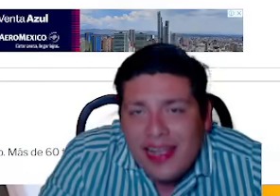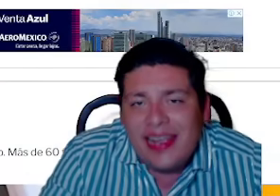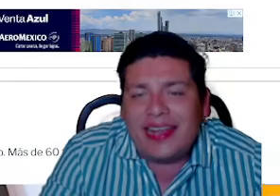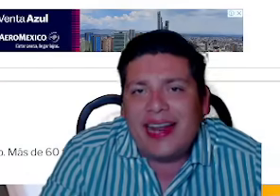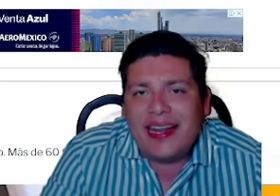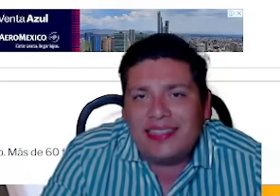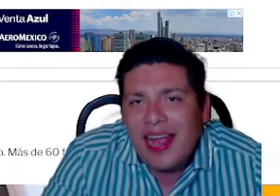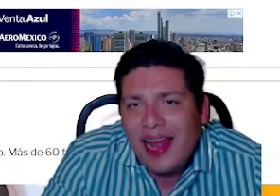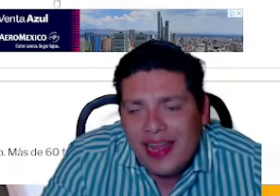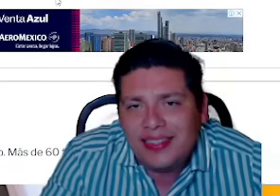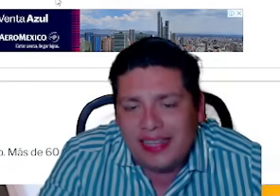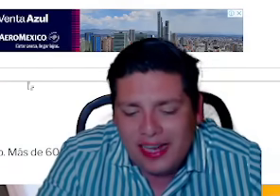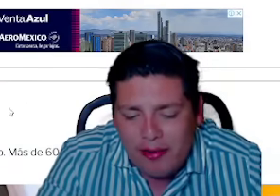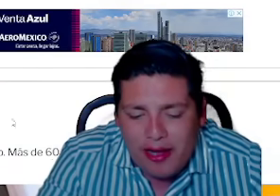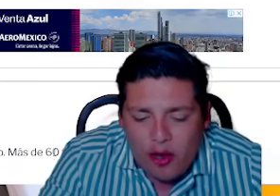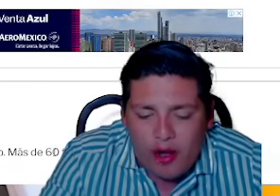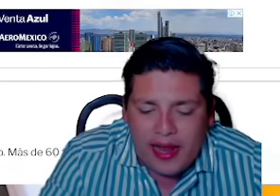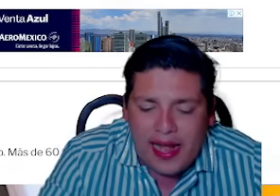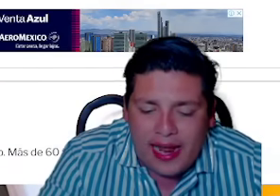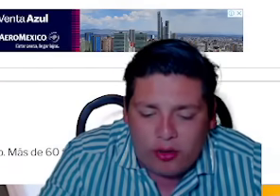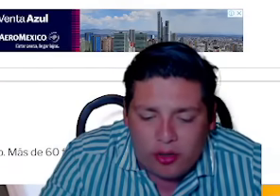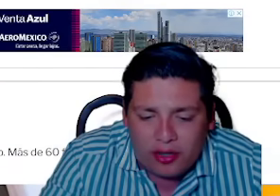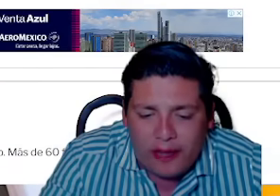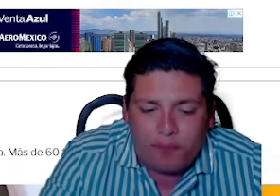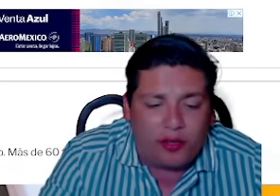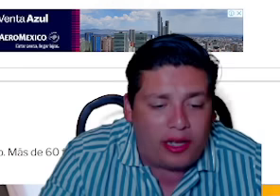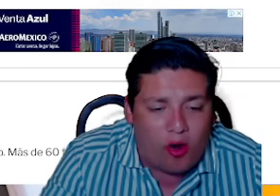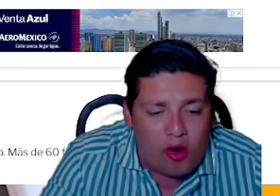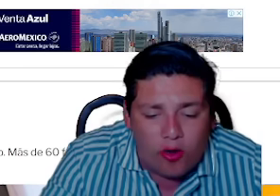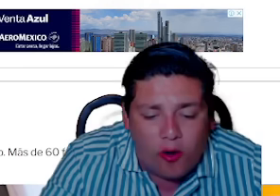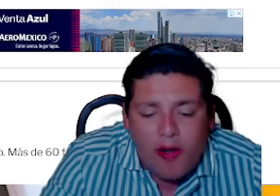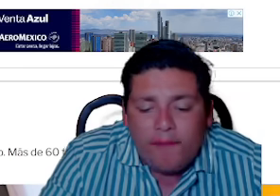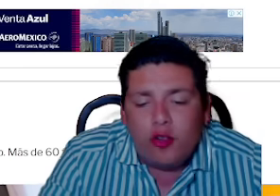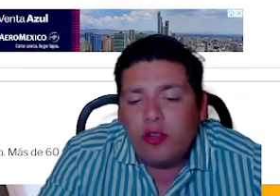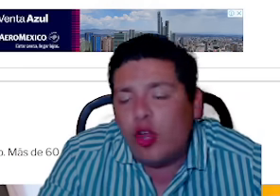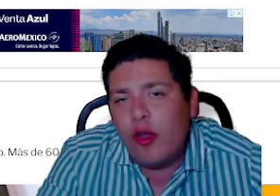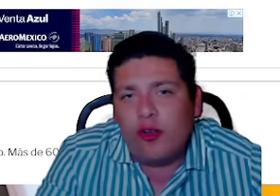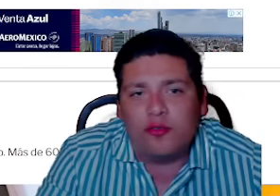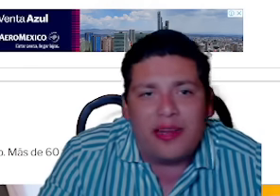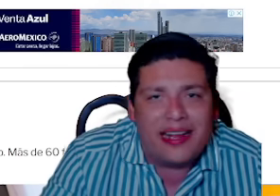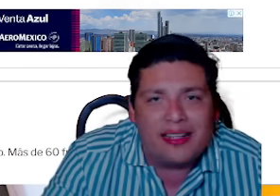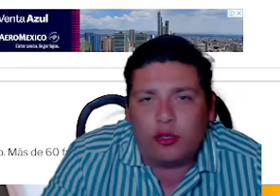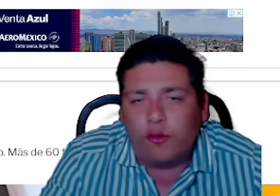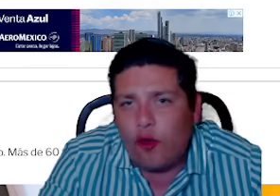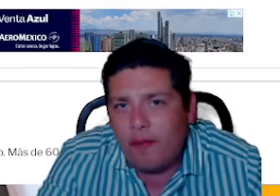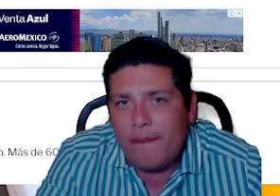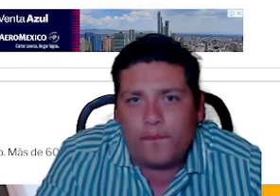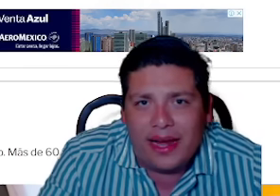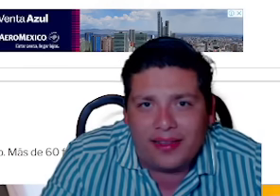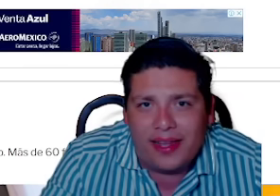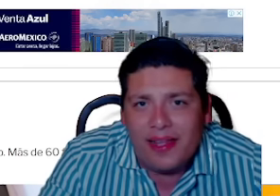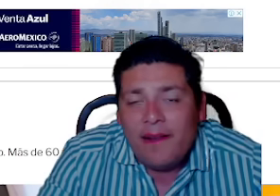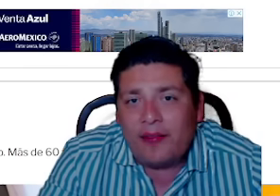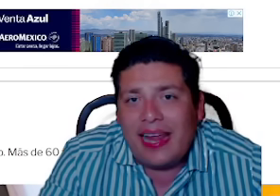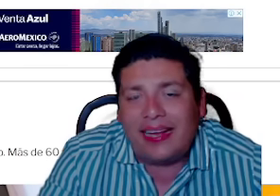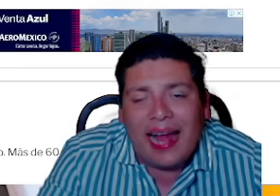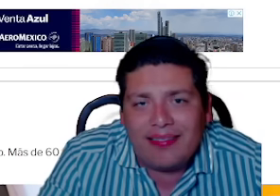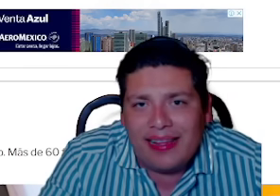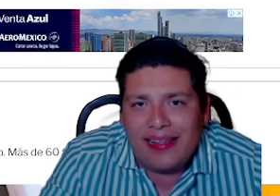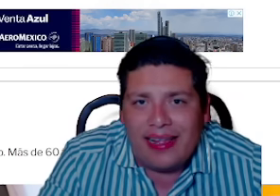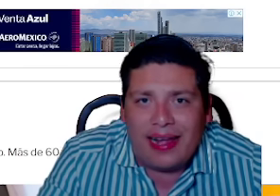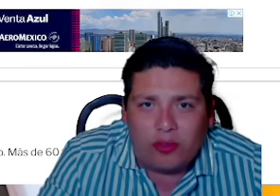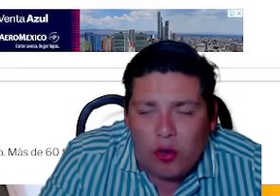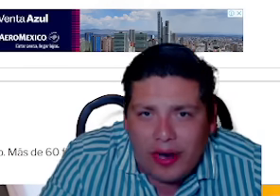la verdad y que iniciara esta rebelión en la Corte. Porque ojo, no todos los ministros forman parte